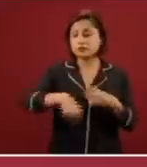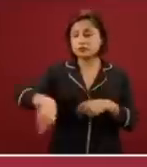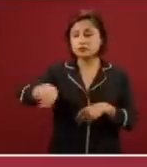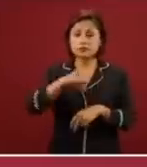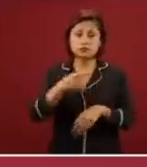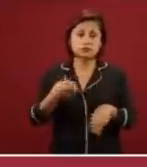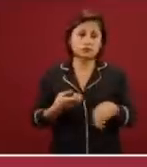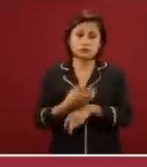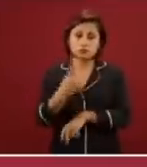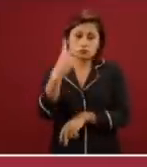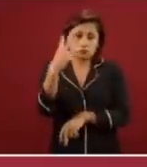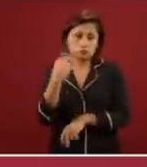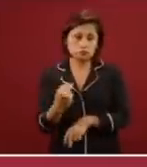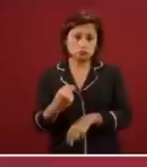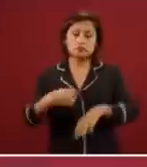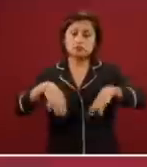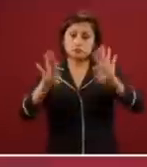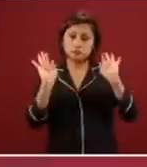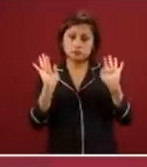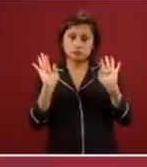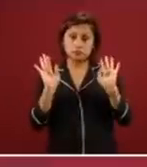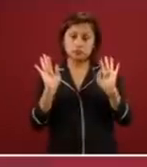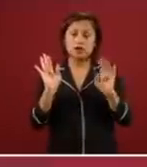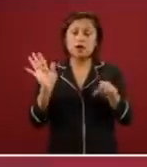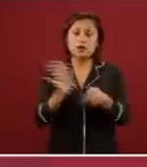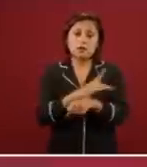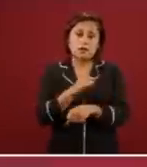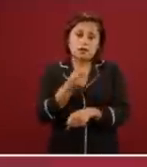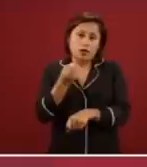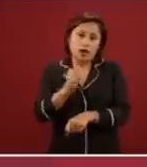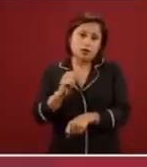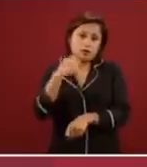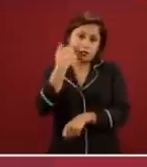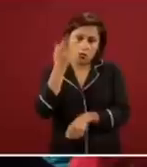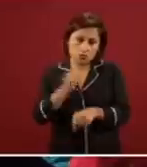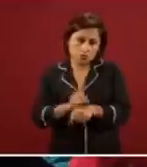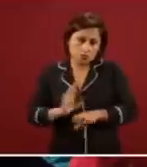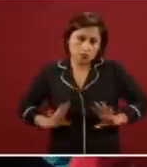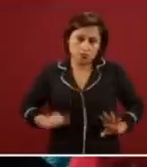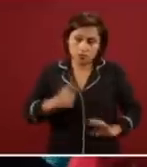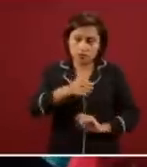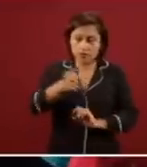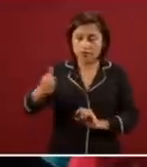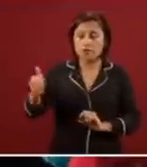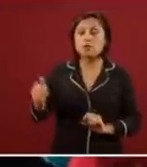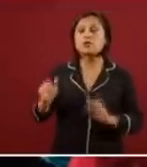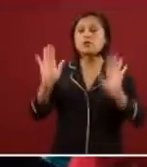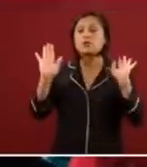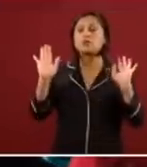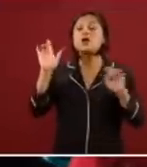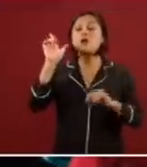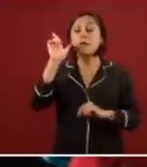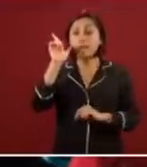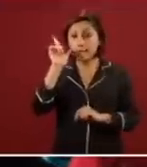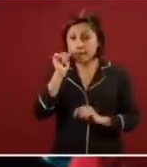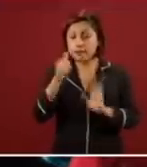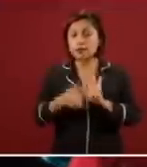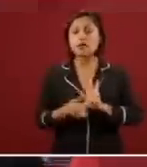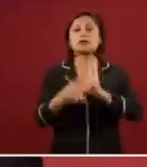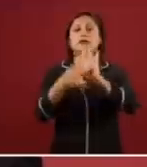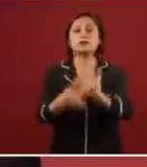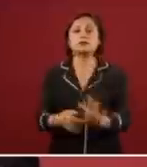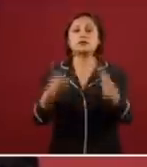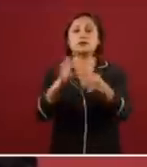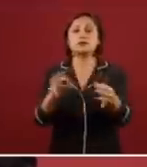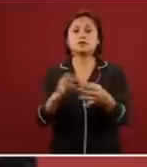Porque, insisto, es voluntario. Eso es lo que puedo comentarte. Mañana ya sabemos, porque ha habido